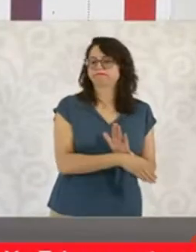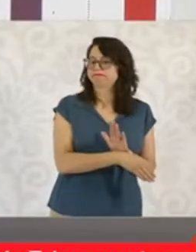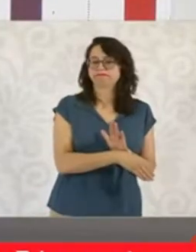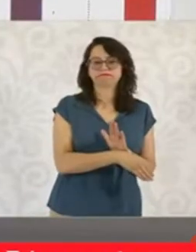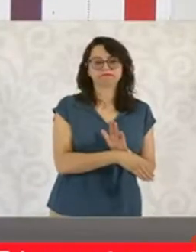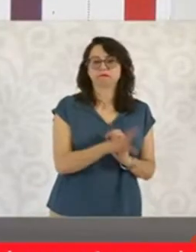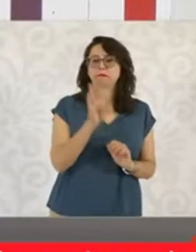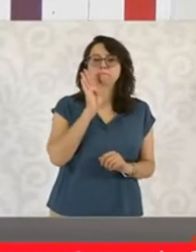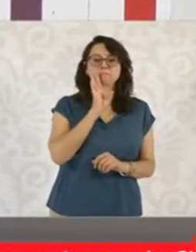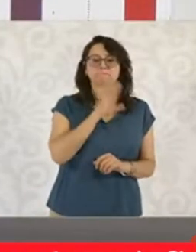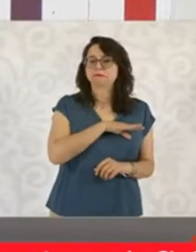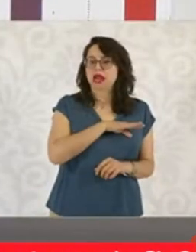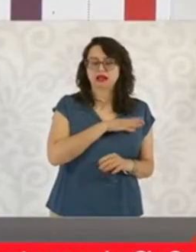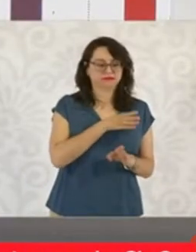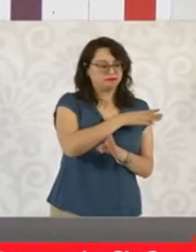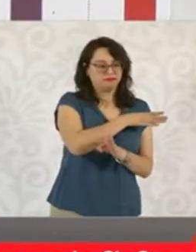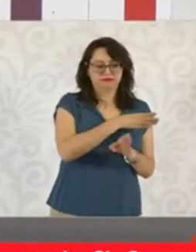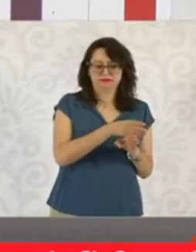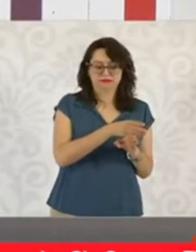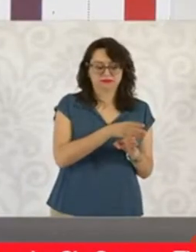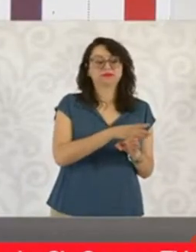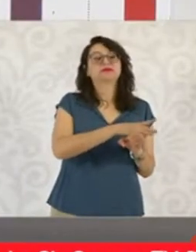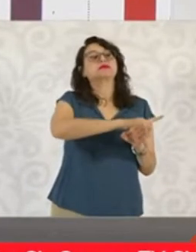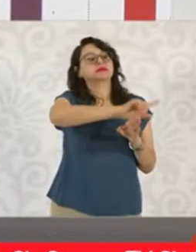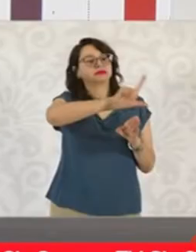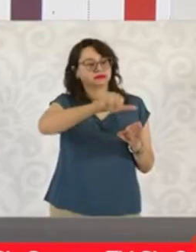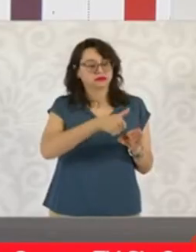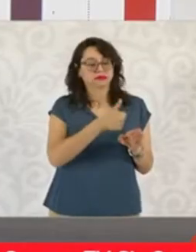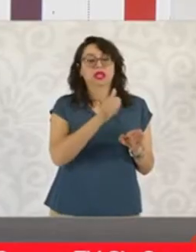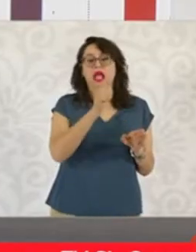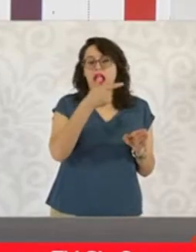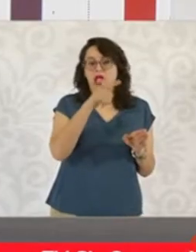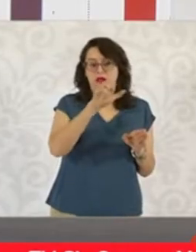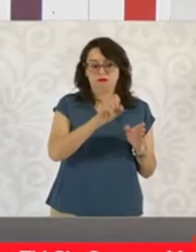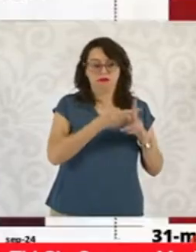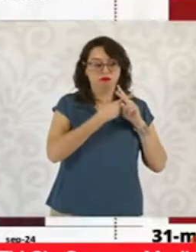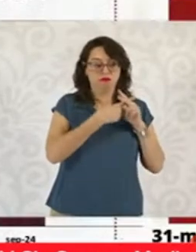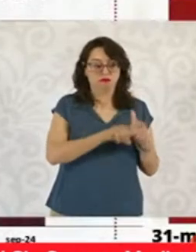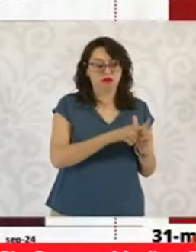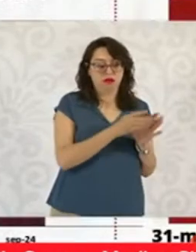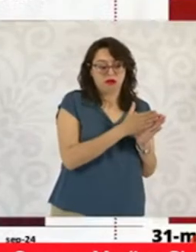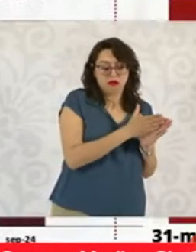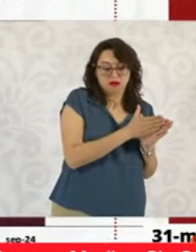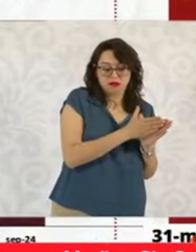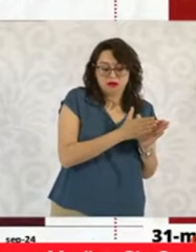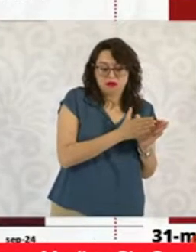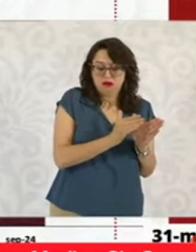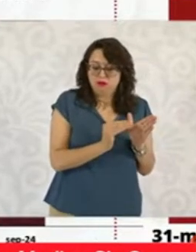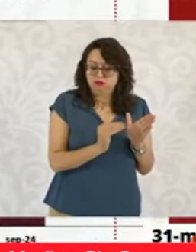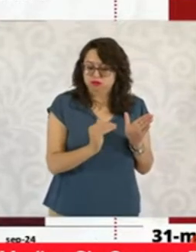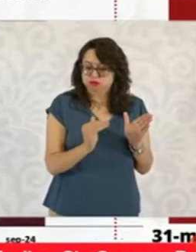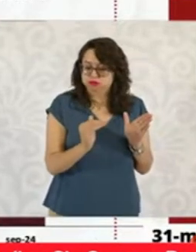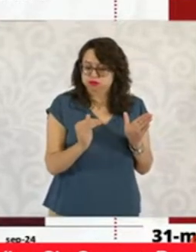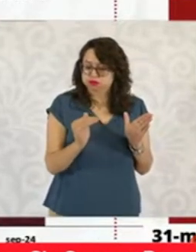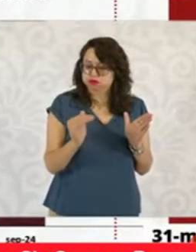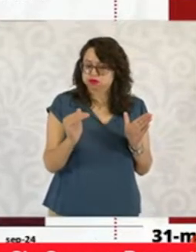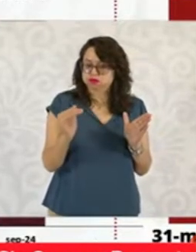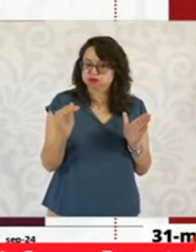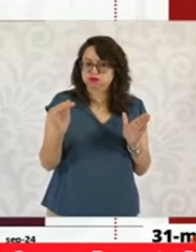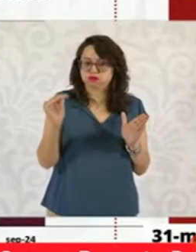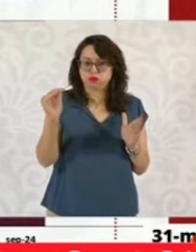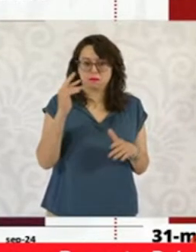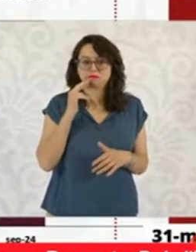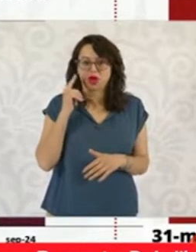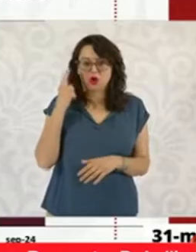la política salarial del presidente López Obrador hizo que el Infonavit tuviera o pasara